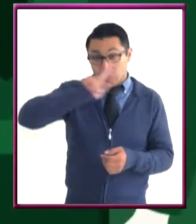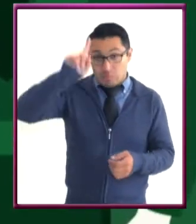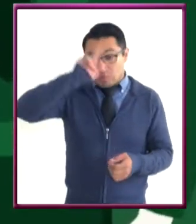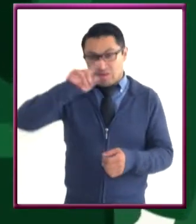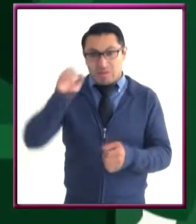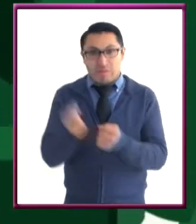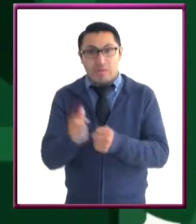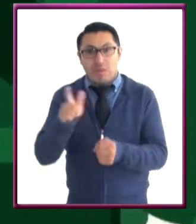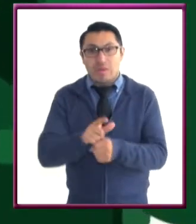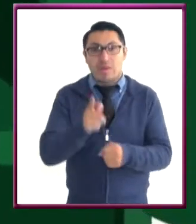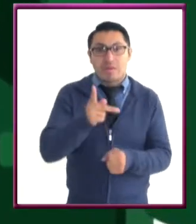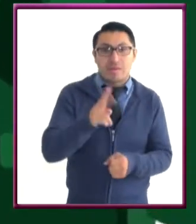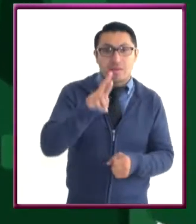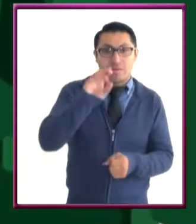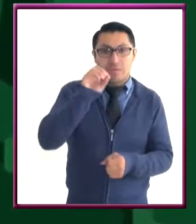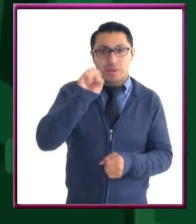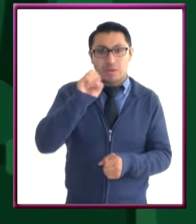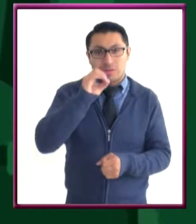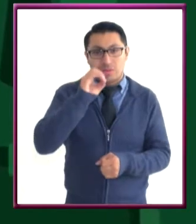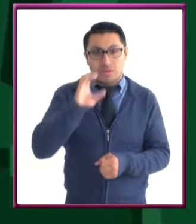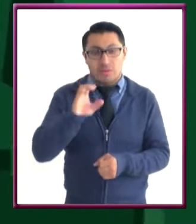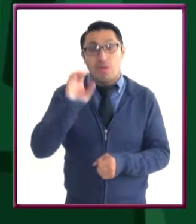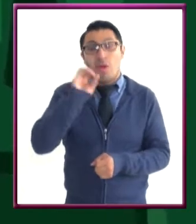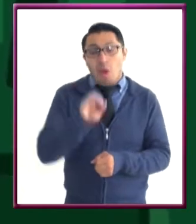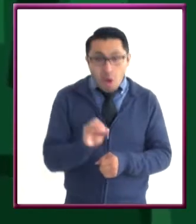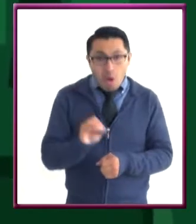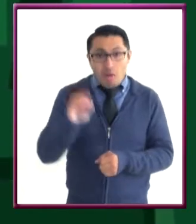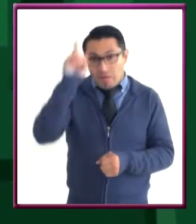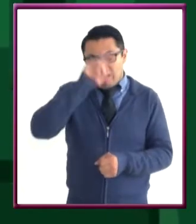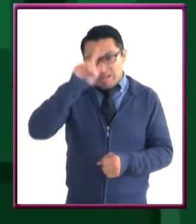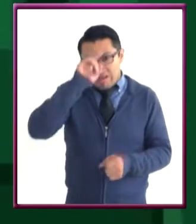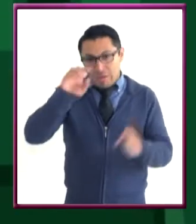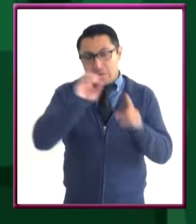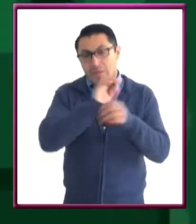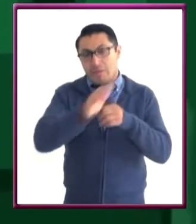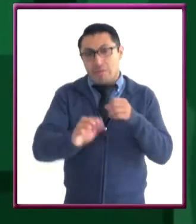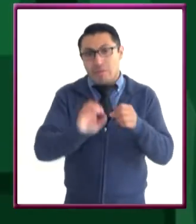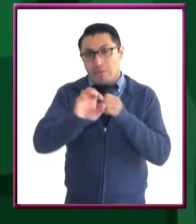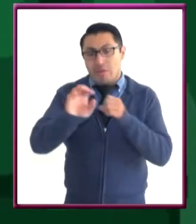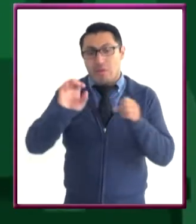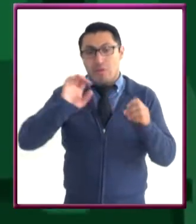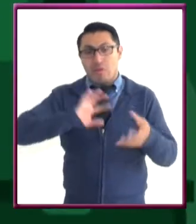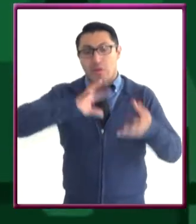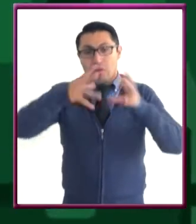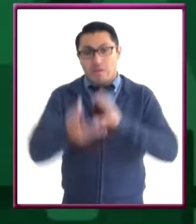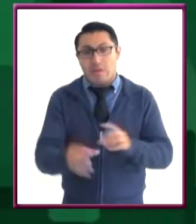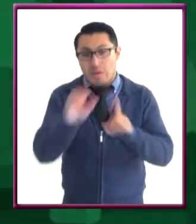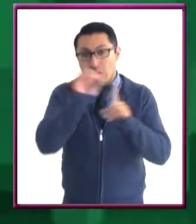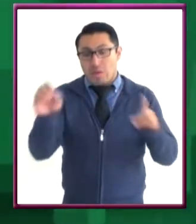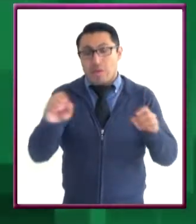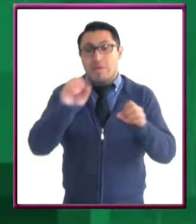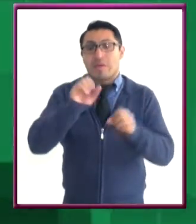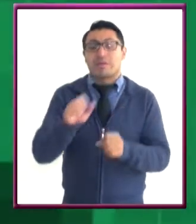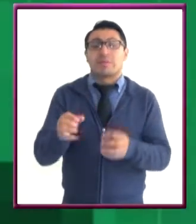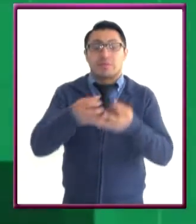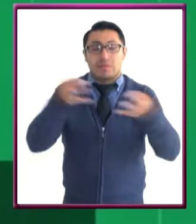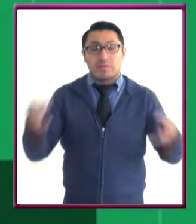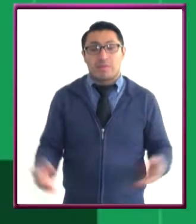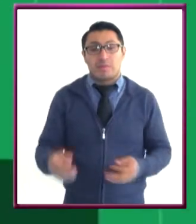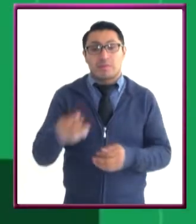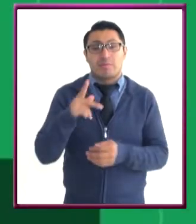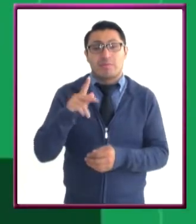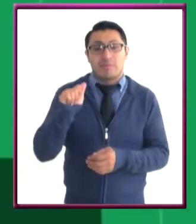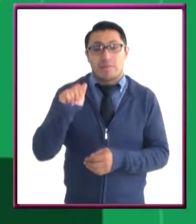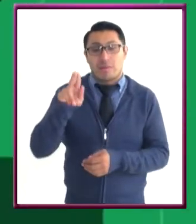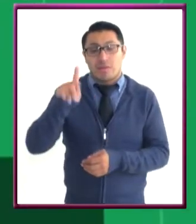Procuraduría Social, PROSOC, o en la Procuraduría Ambiental y del Ordenamiento Territorial, PAOT, dependiendo